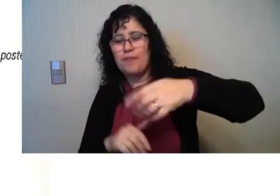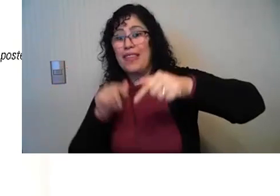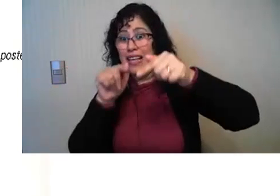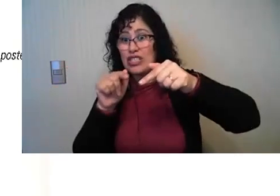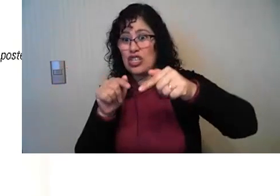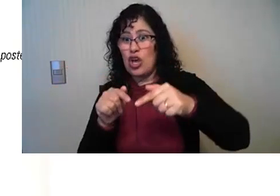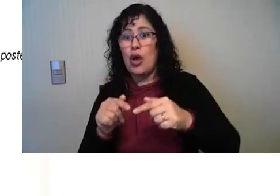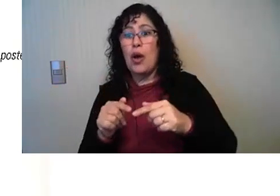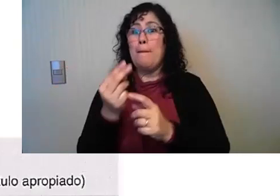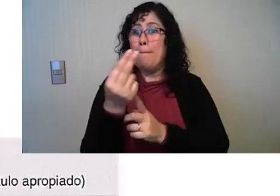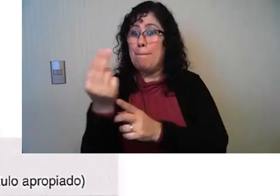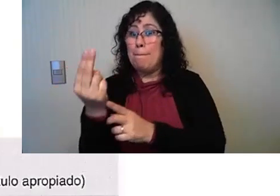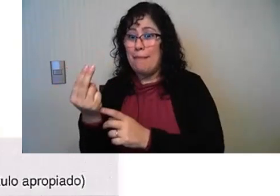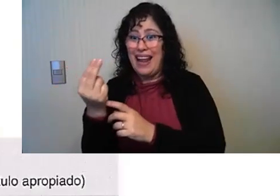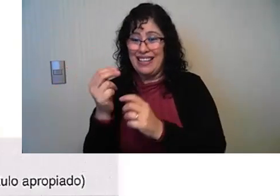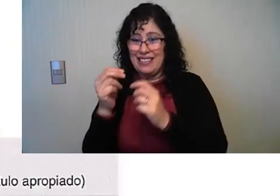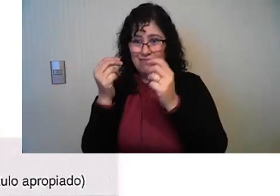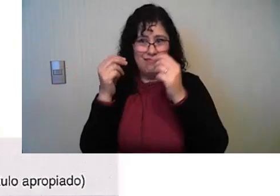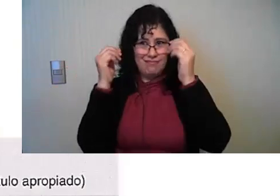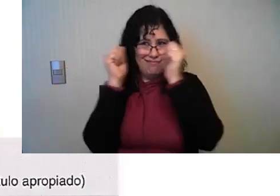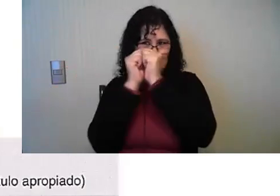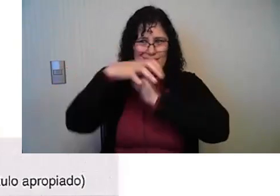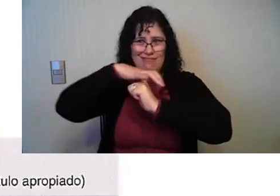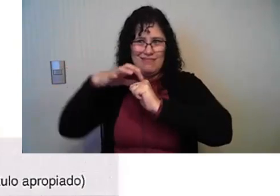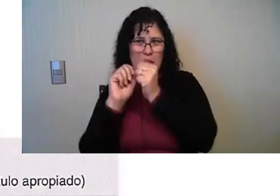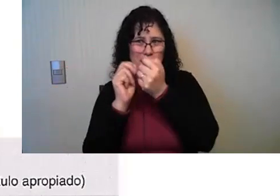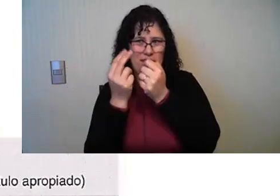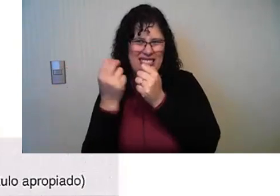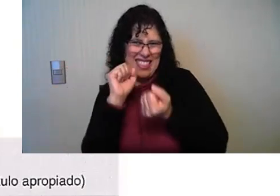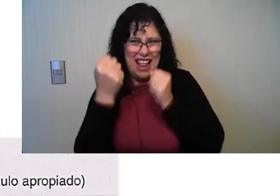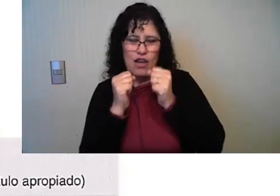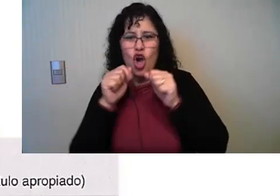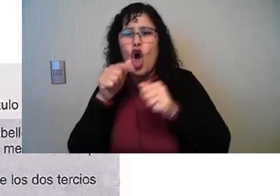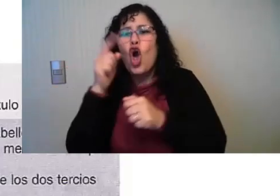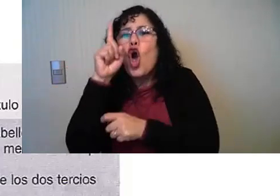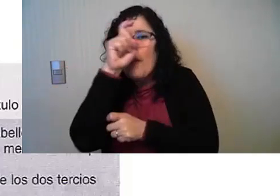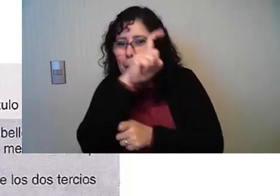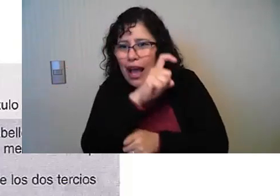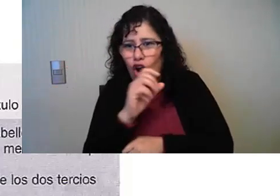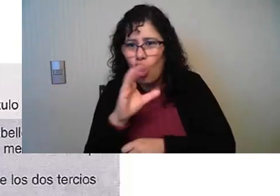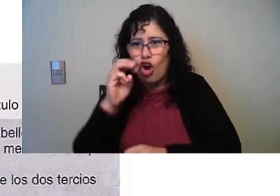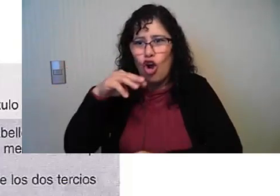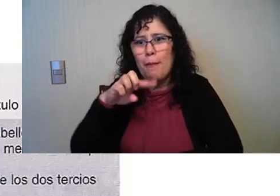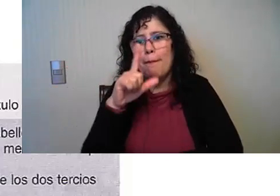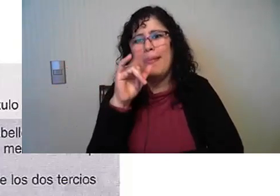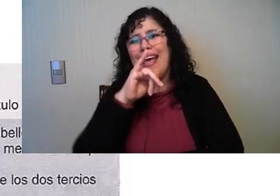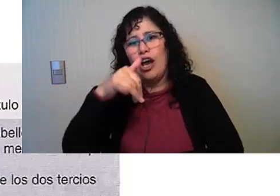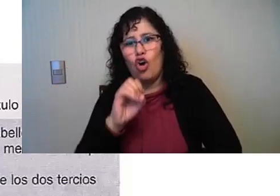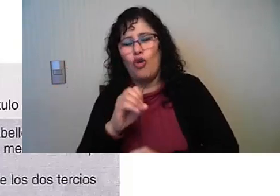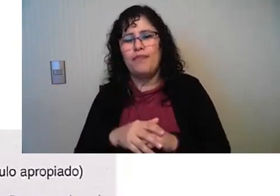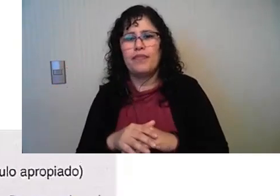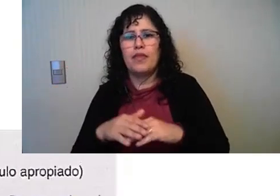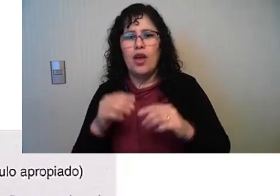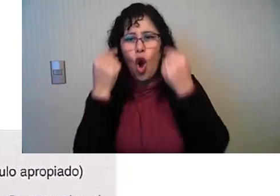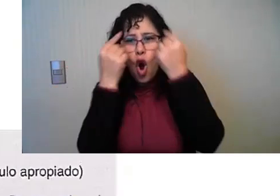lo van a relacionar en esta columna. El oculomotor, el facial,